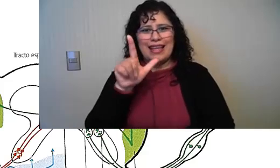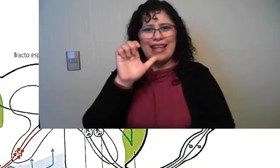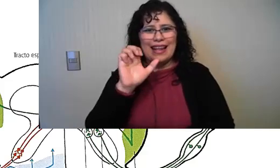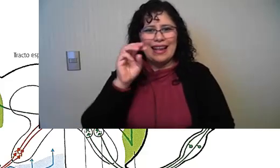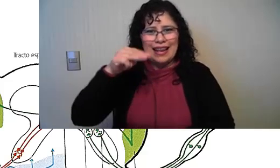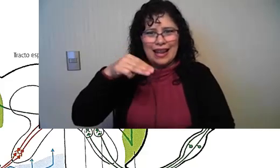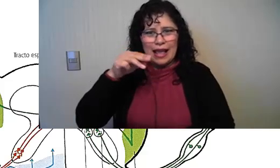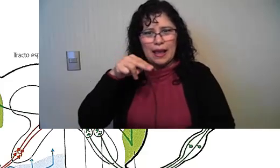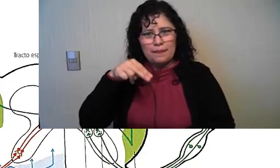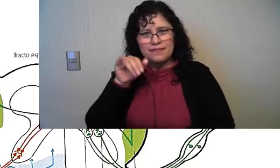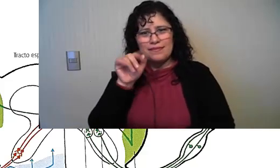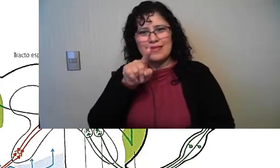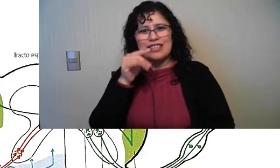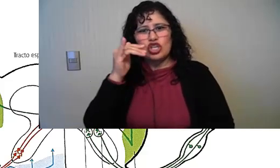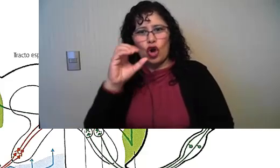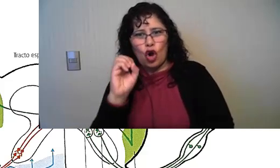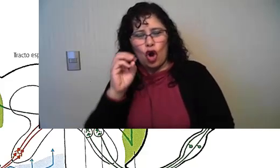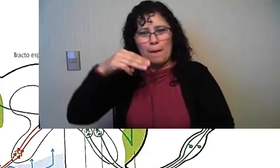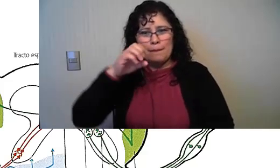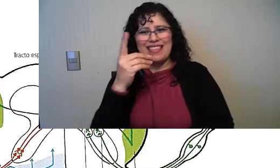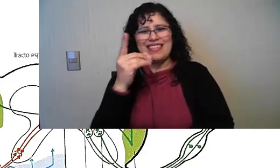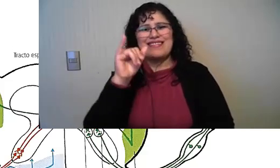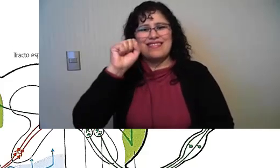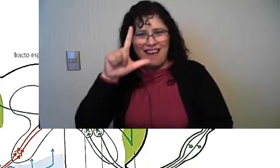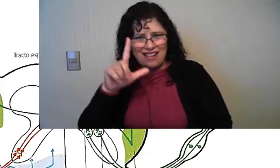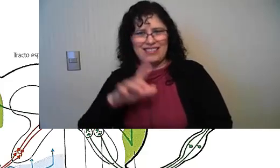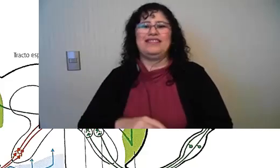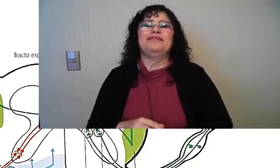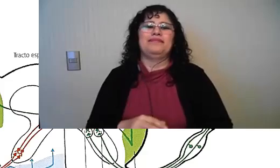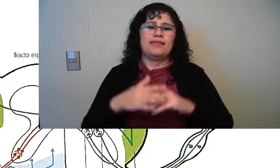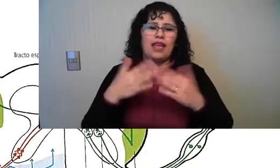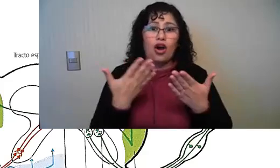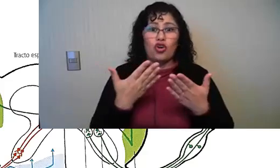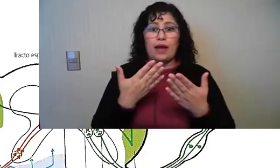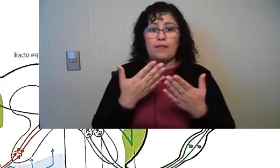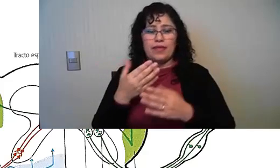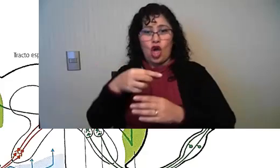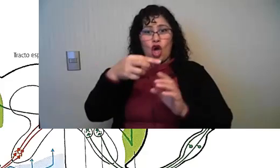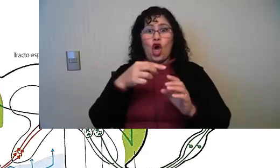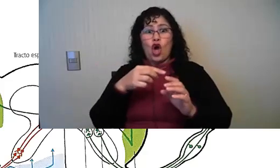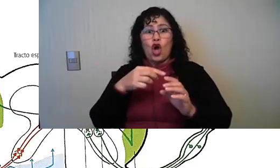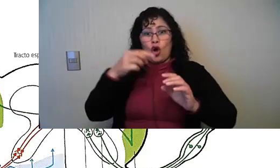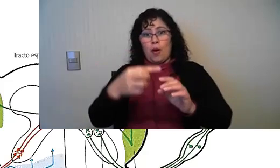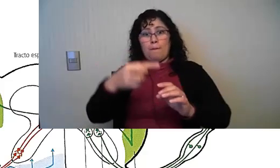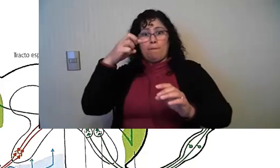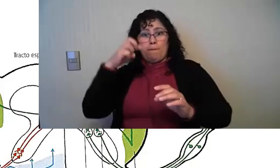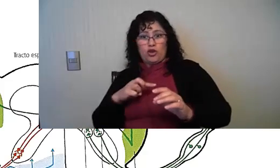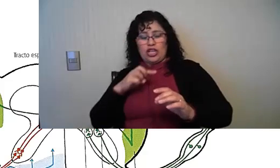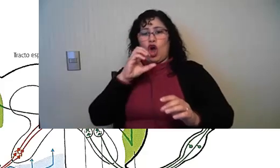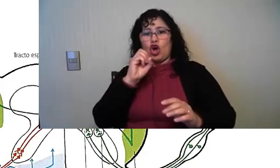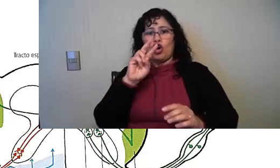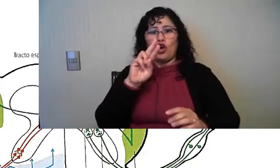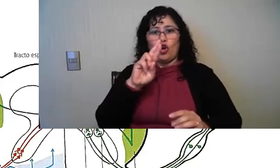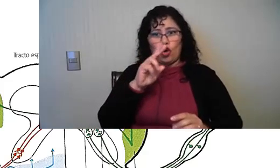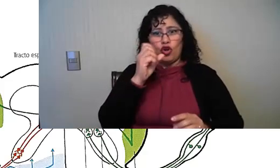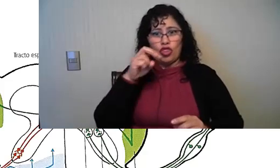medial, ¿no? Entonces la información del cordón posterior va a ascender a través del